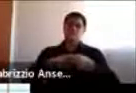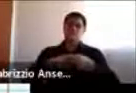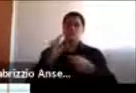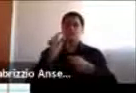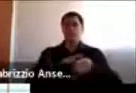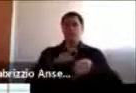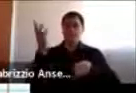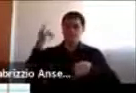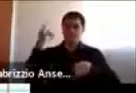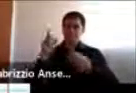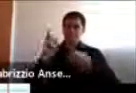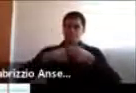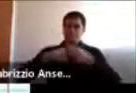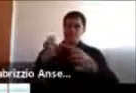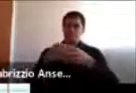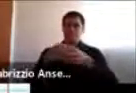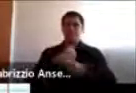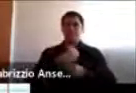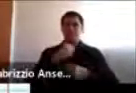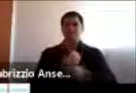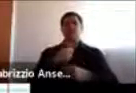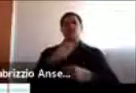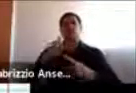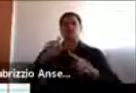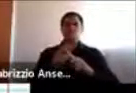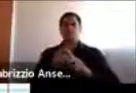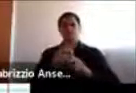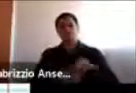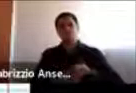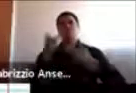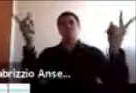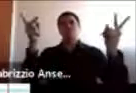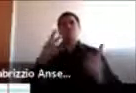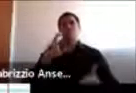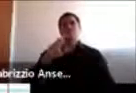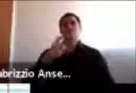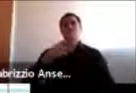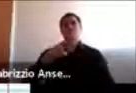este relanzamiento de CDT o sea de Grafogame en Chile